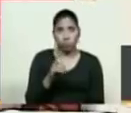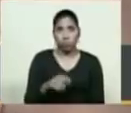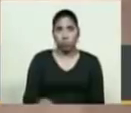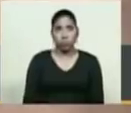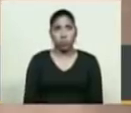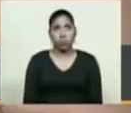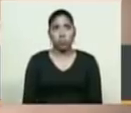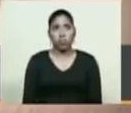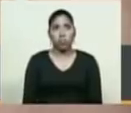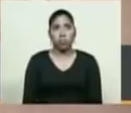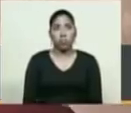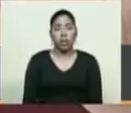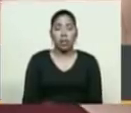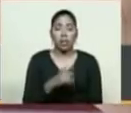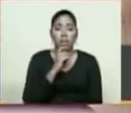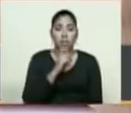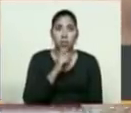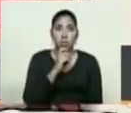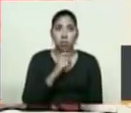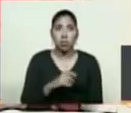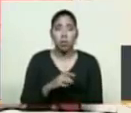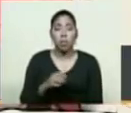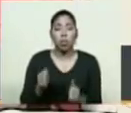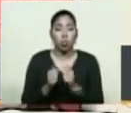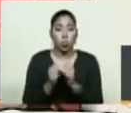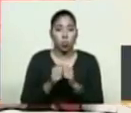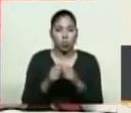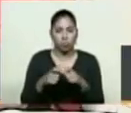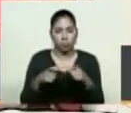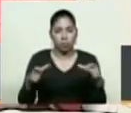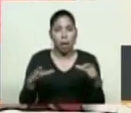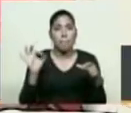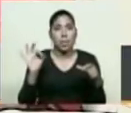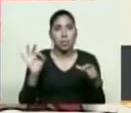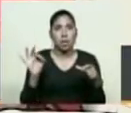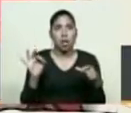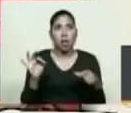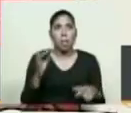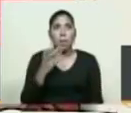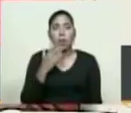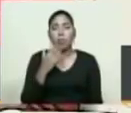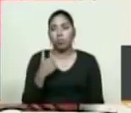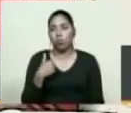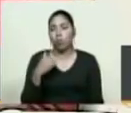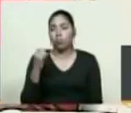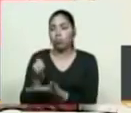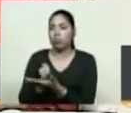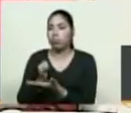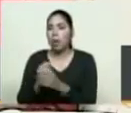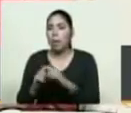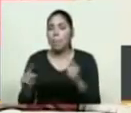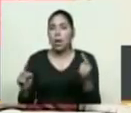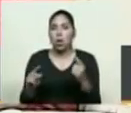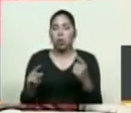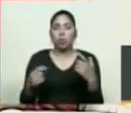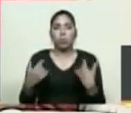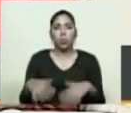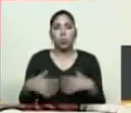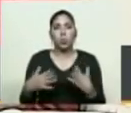impresión es complicada. Entonces de repente yo me inscribo, pero no me entregan el carnet inmediatamente porque